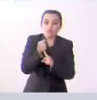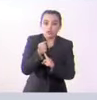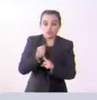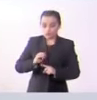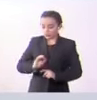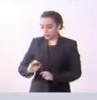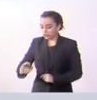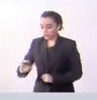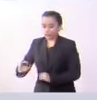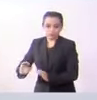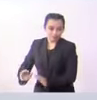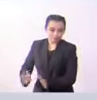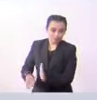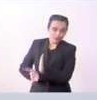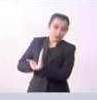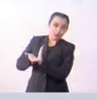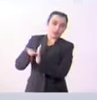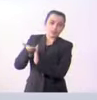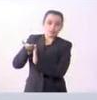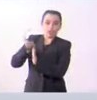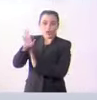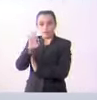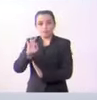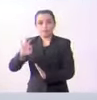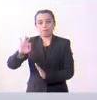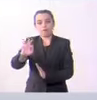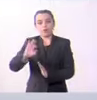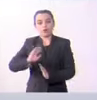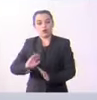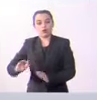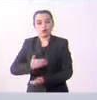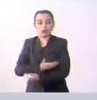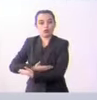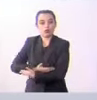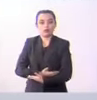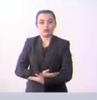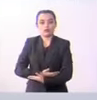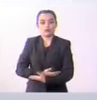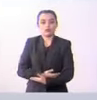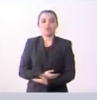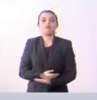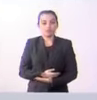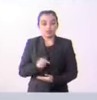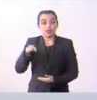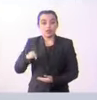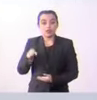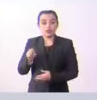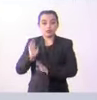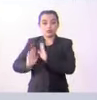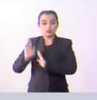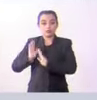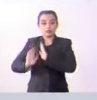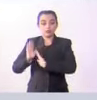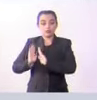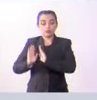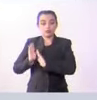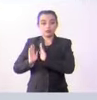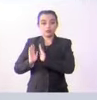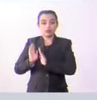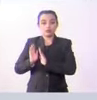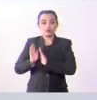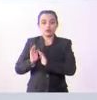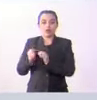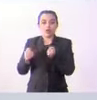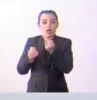decir que ese cuento está criticando todo el trabajo al que han sido sometidos estas personas y que no han podido salir